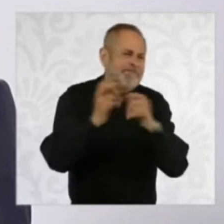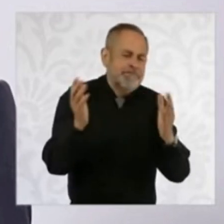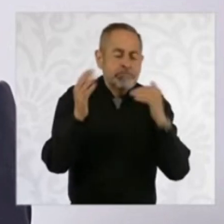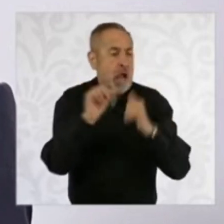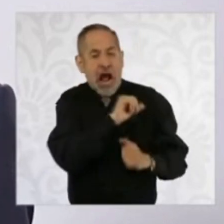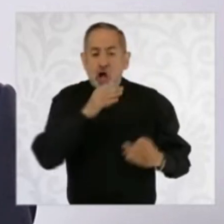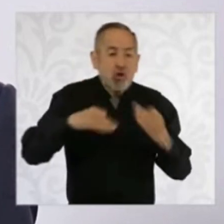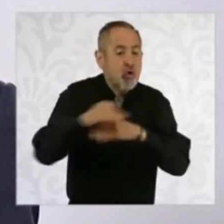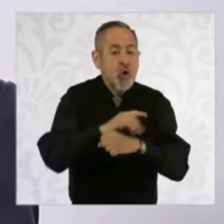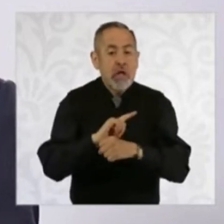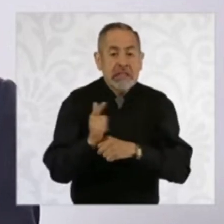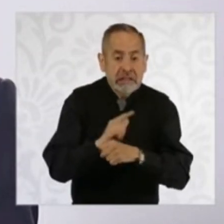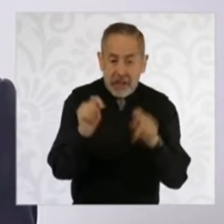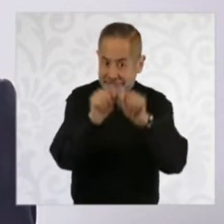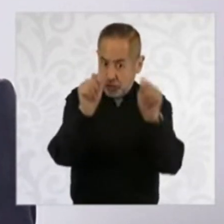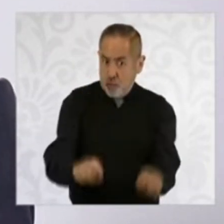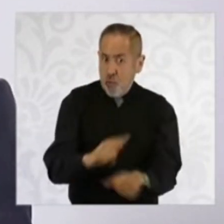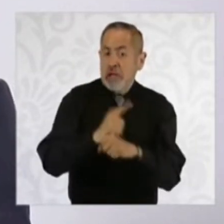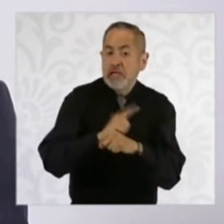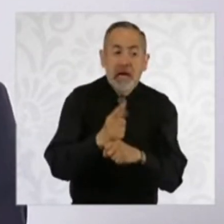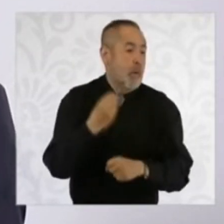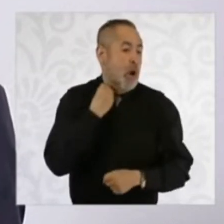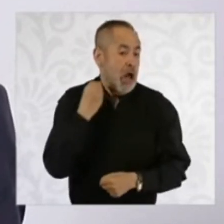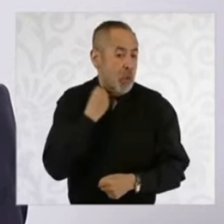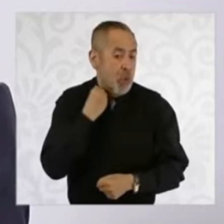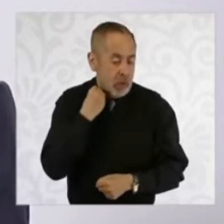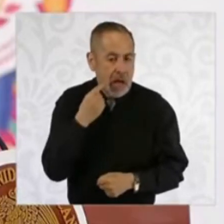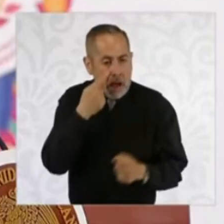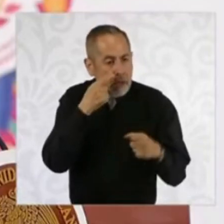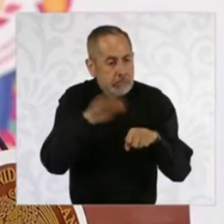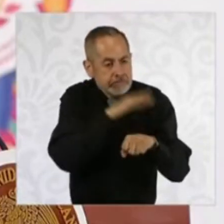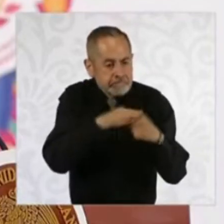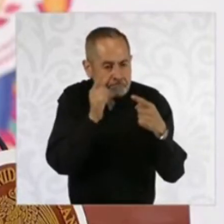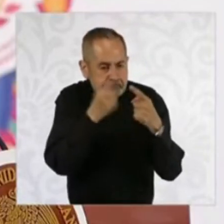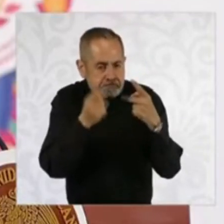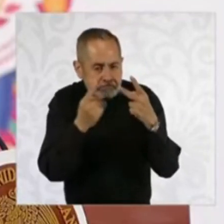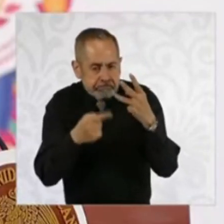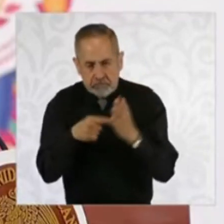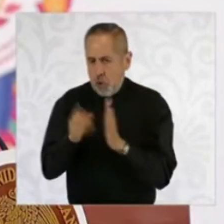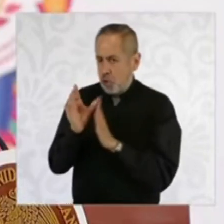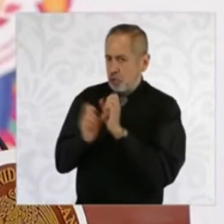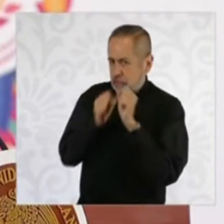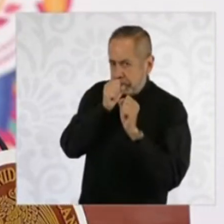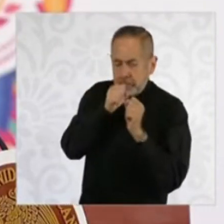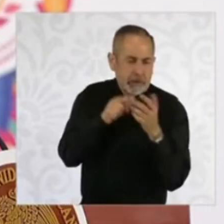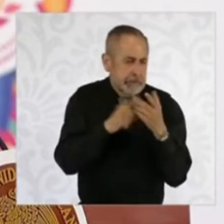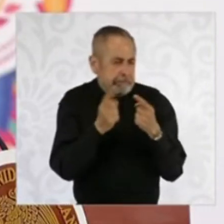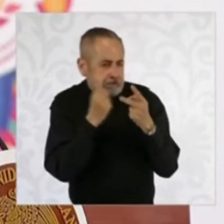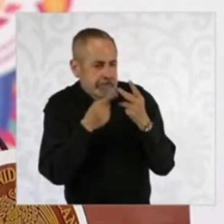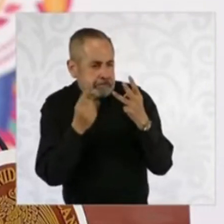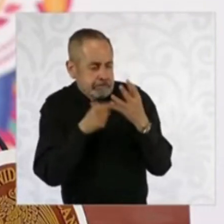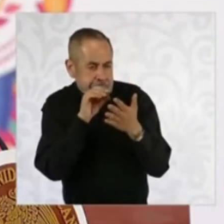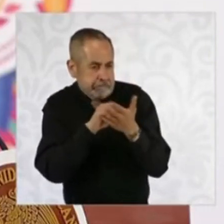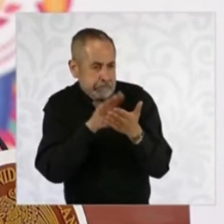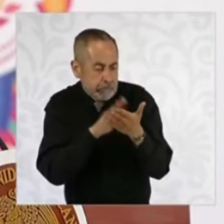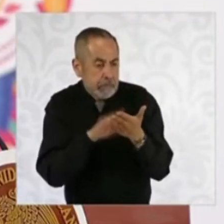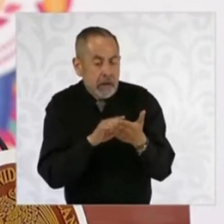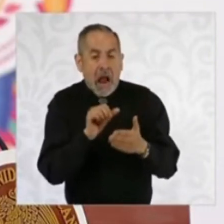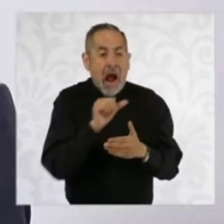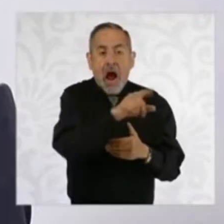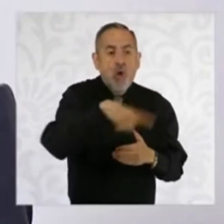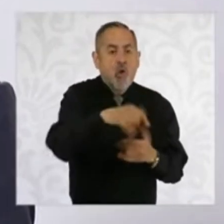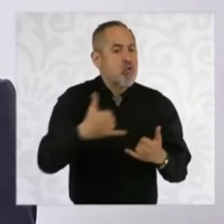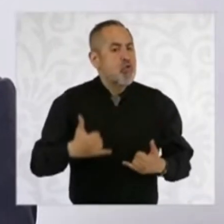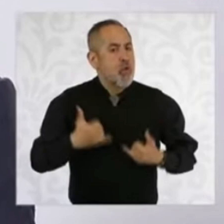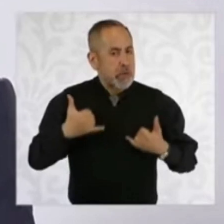los licenciados y licenciadas en Derecho que reúnan los requisitos de la Constitución, pero particularmente a las y los jóvenes